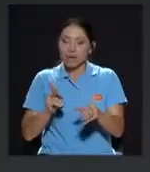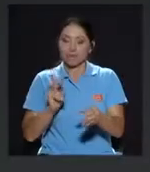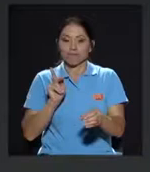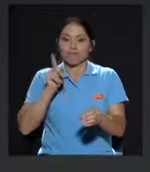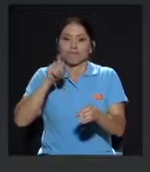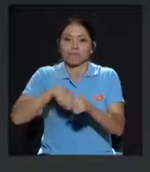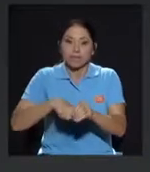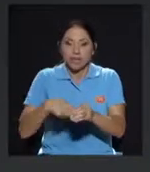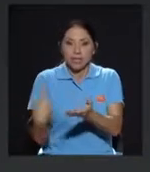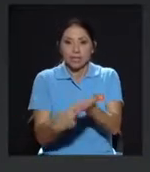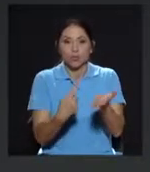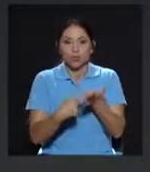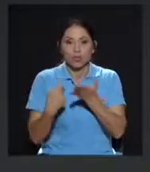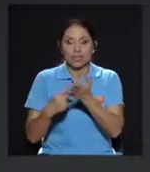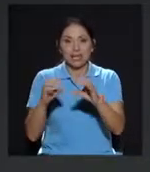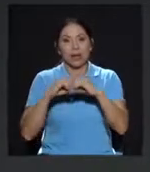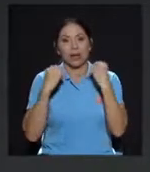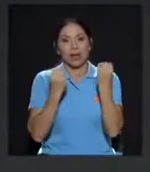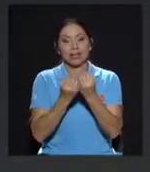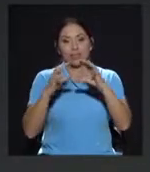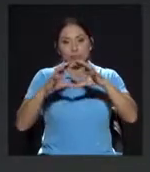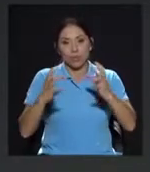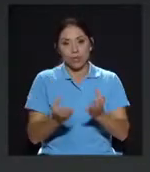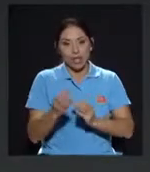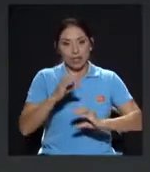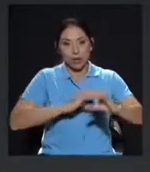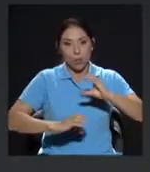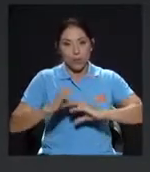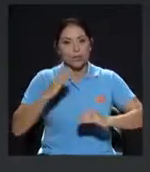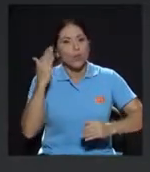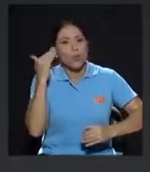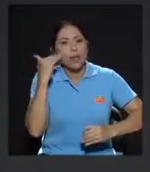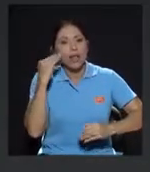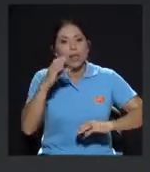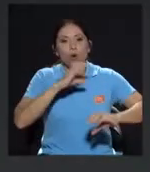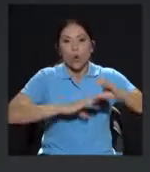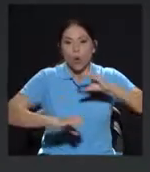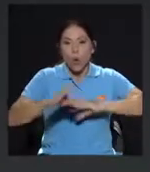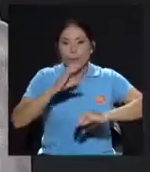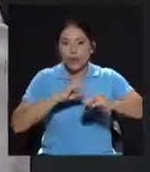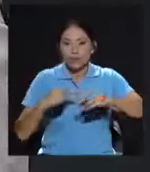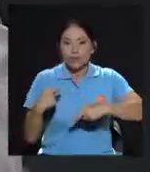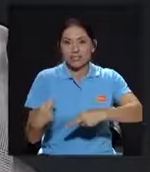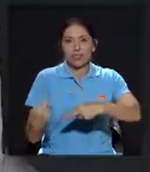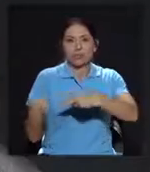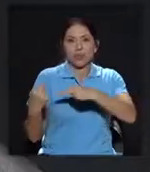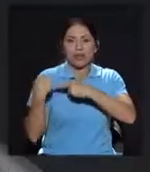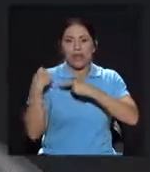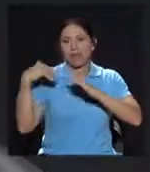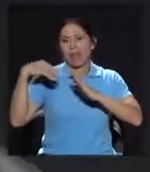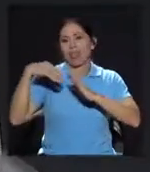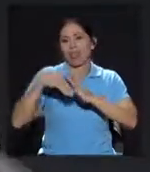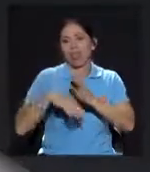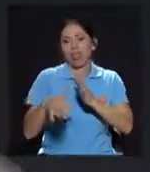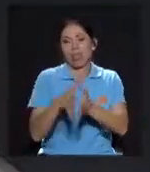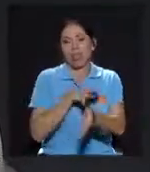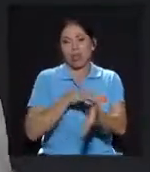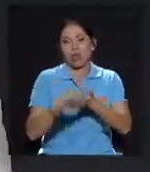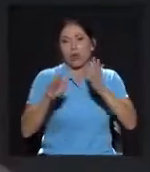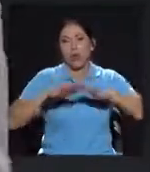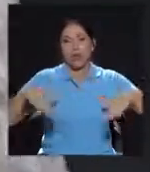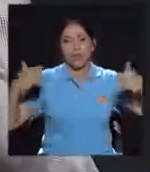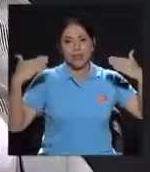porque el comercio es responsable de una gran cantidad del deterioro ambiental que el mundo está